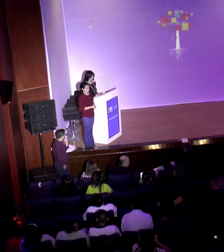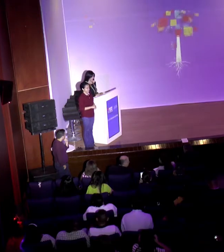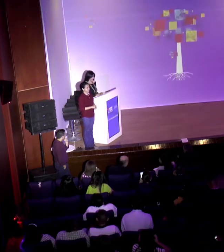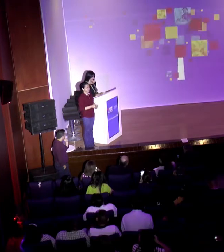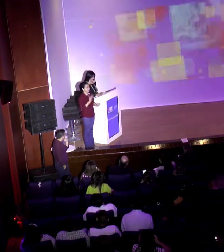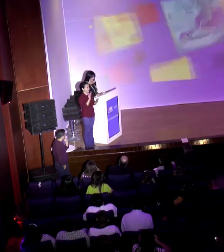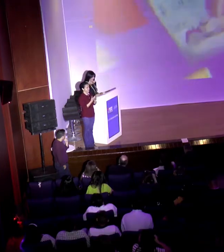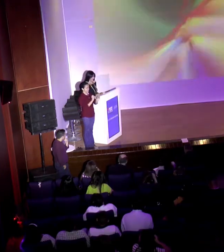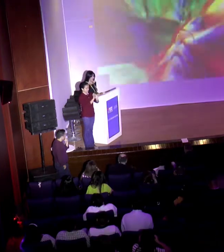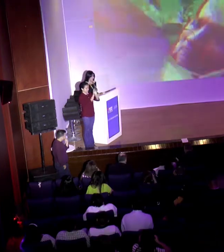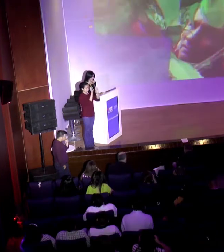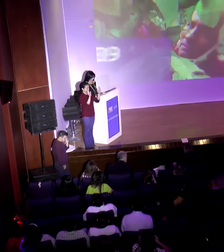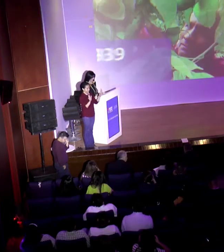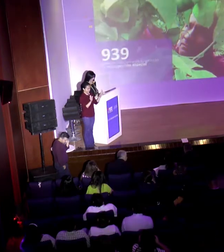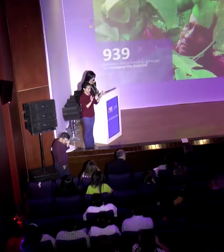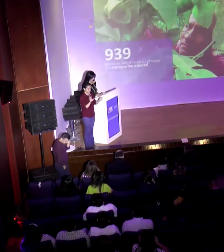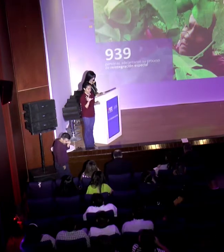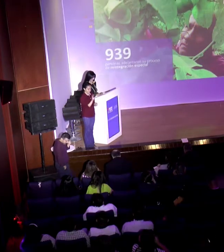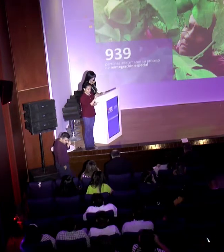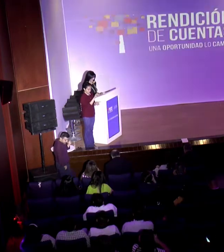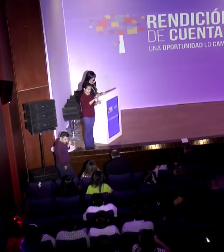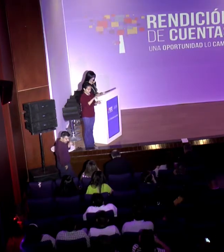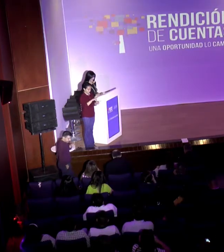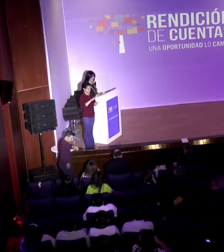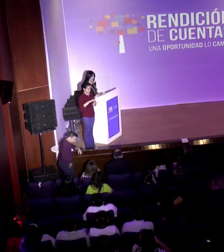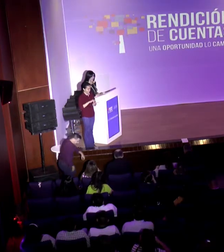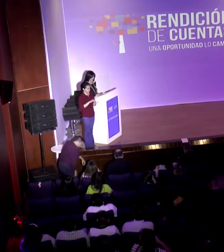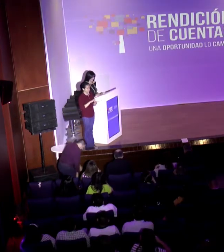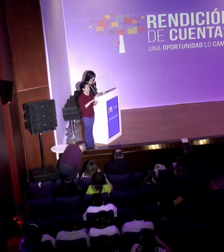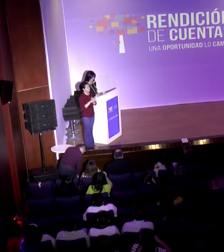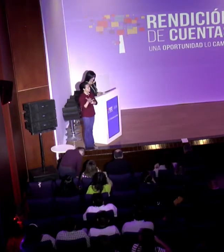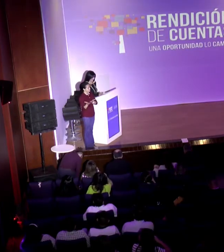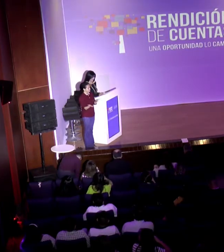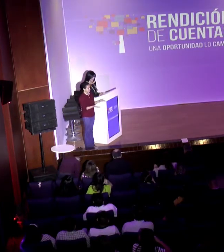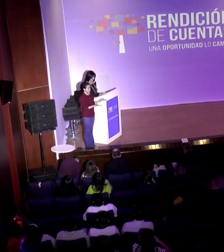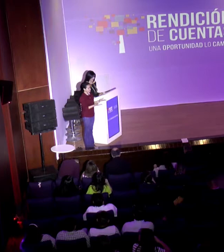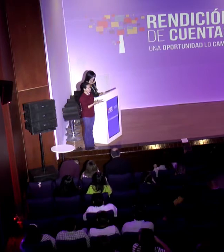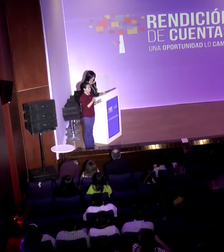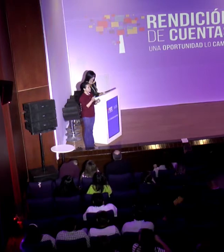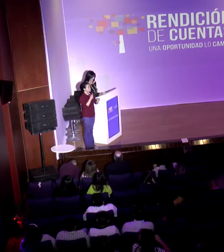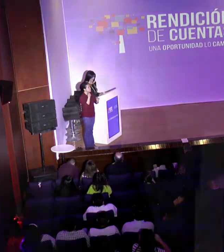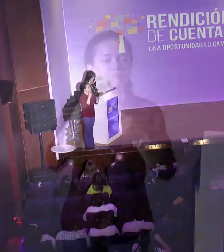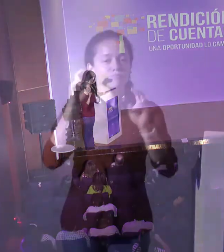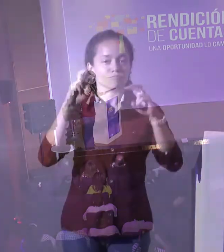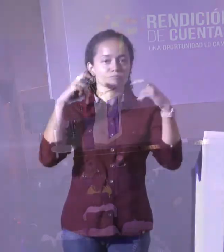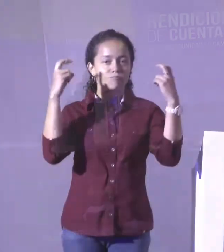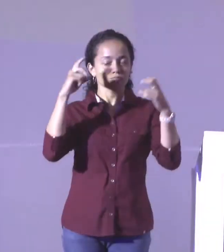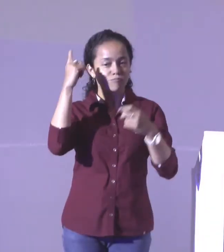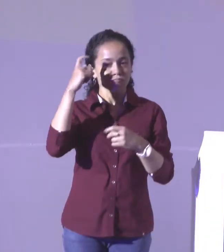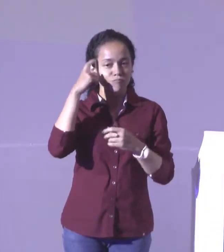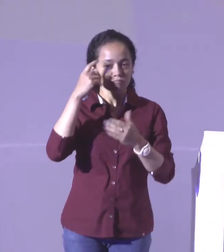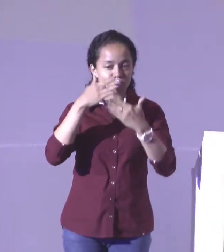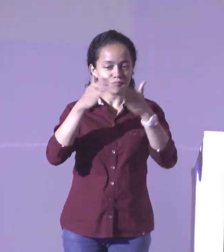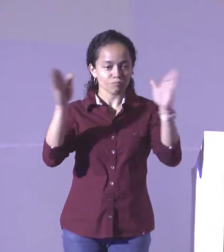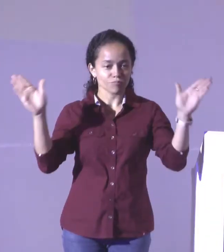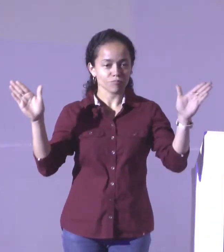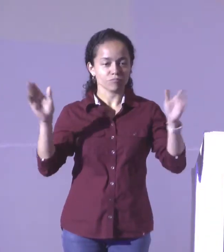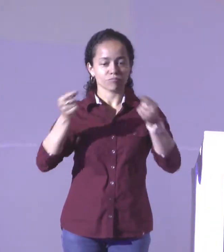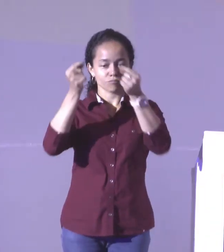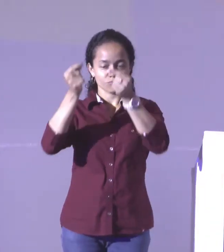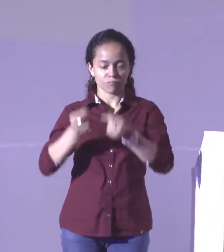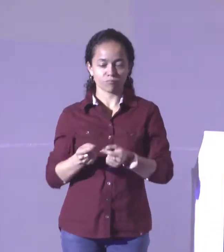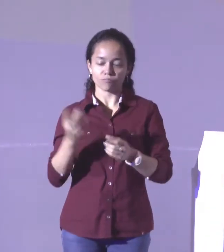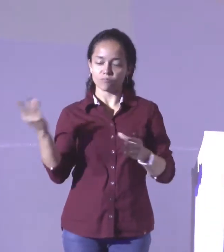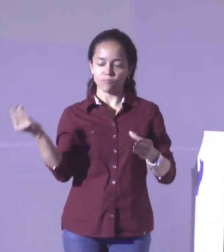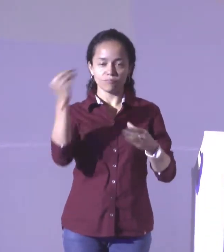Muy buenos días para todos los asistentes que nos acompañan. Bienvenidos a la audiencia pública de rendición de cuentas de la Agencia para la